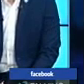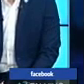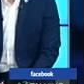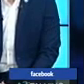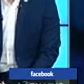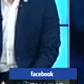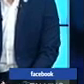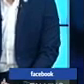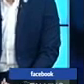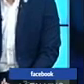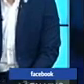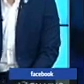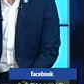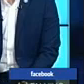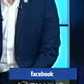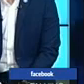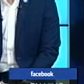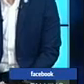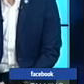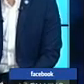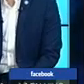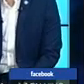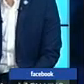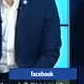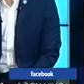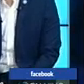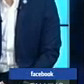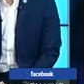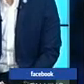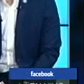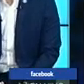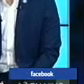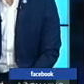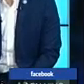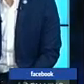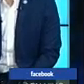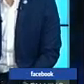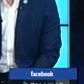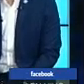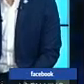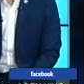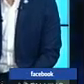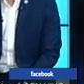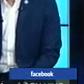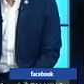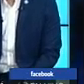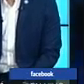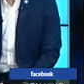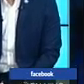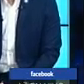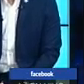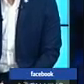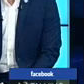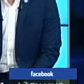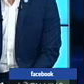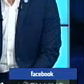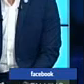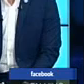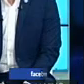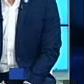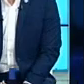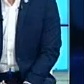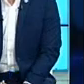gusto que nos acompañe. Buenas noches, Roxana. Gracias por el espacio. Aprovecho para saludar a todos los salvadoreños. Nos